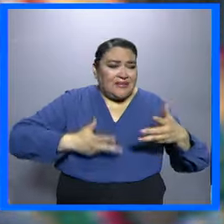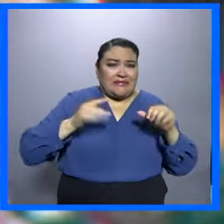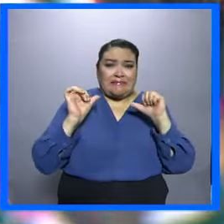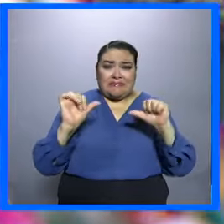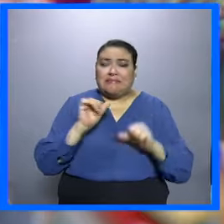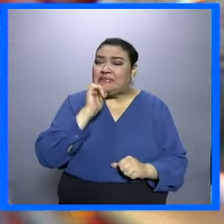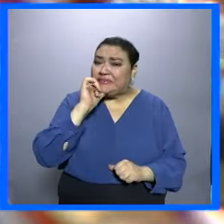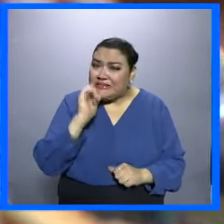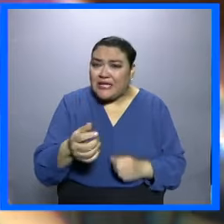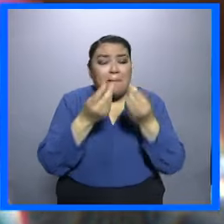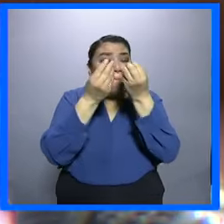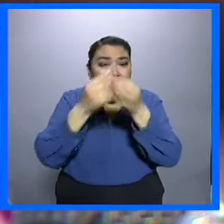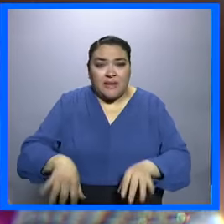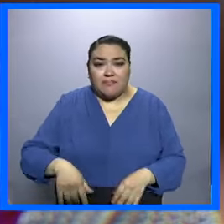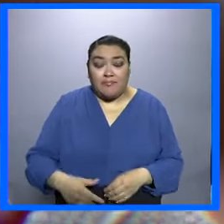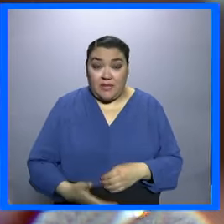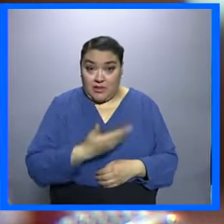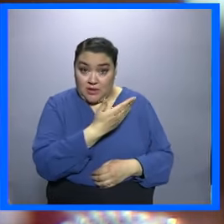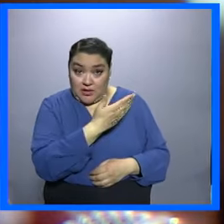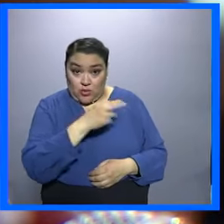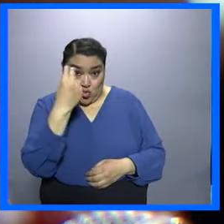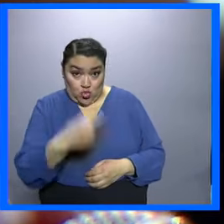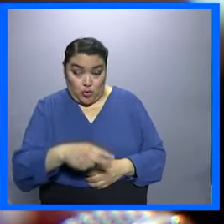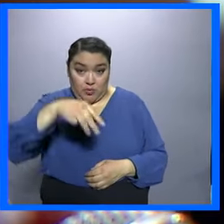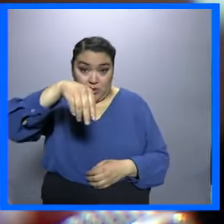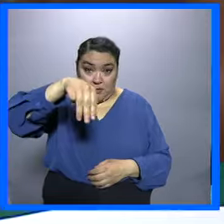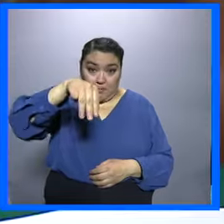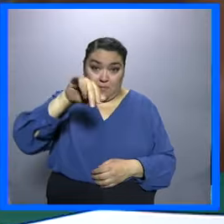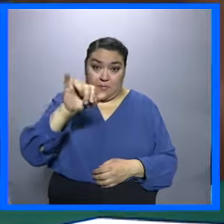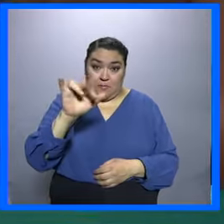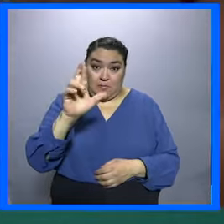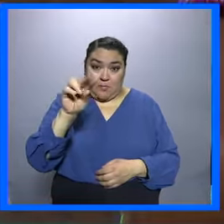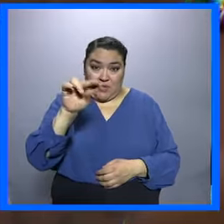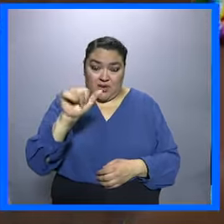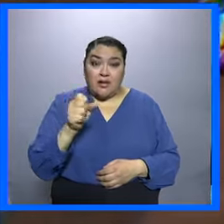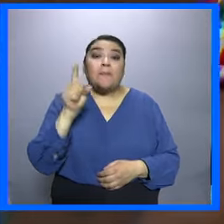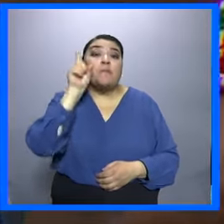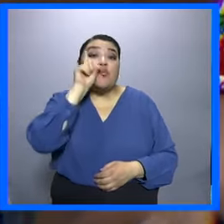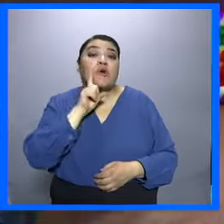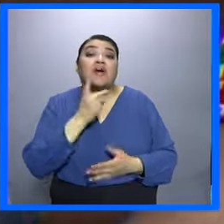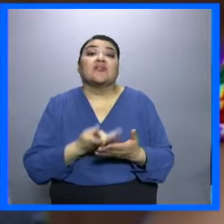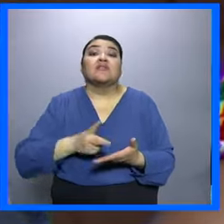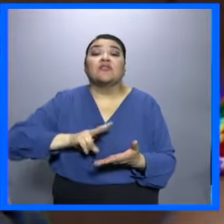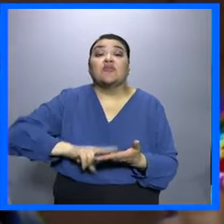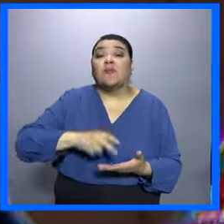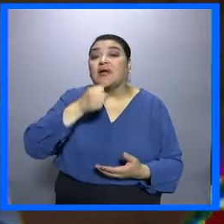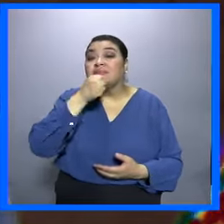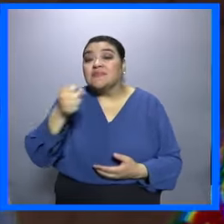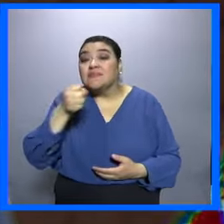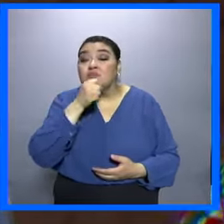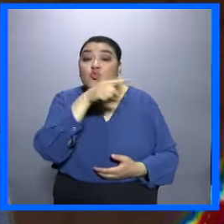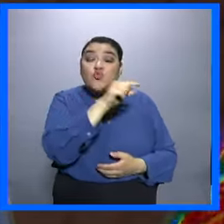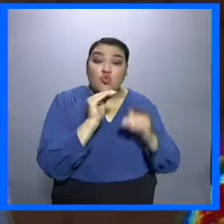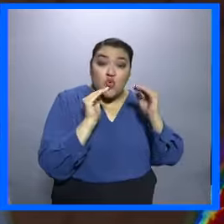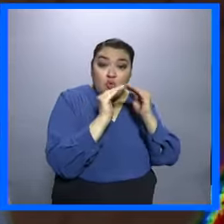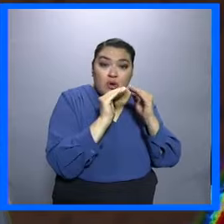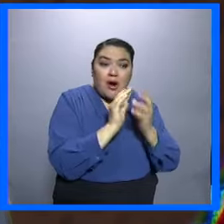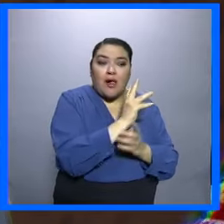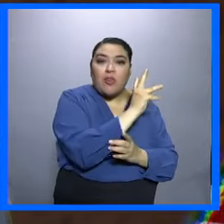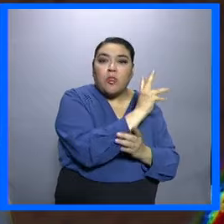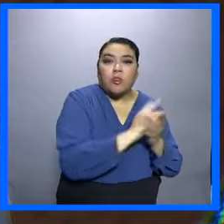segura. Ella es Mirna, mujer y periodista. Tuvo que huir de su lugar de residencia